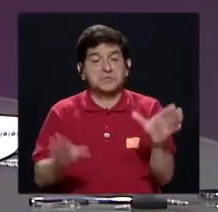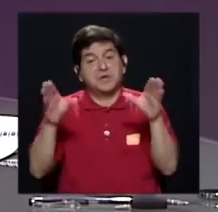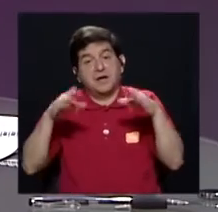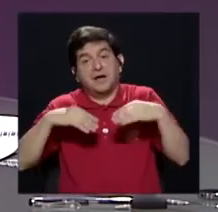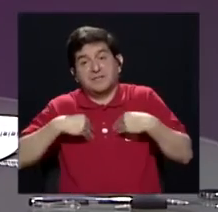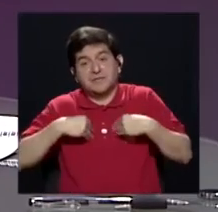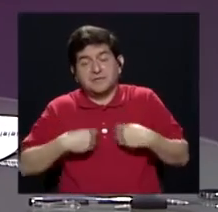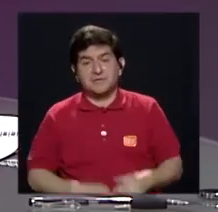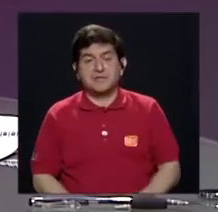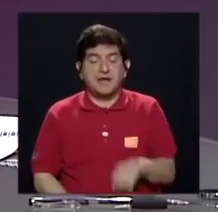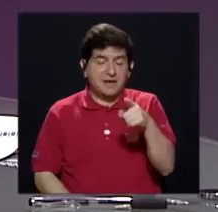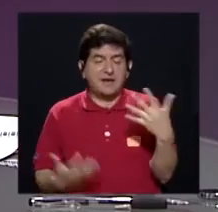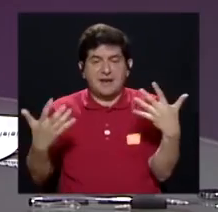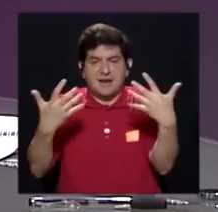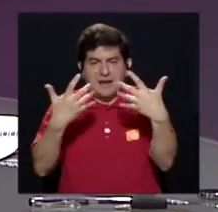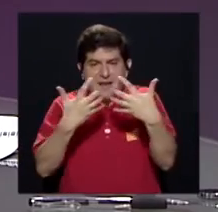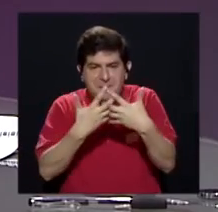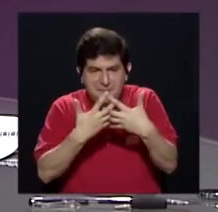ejemplo, nuestros mestizajes